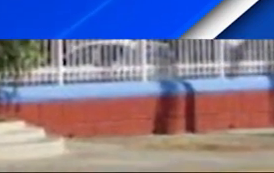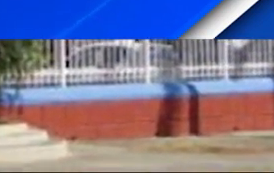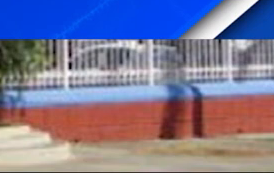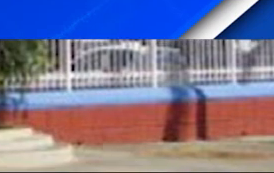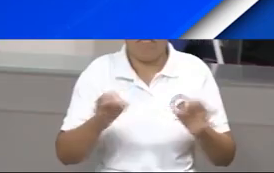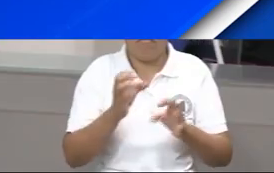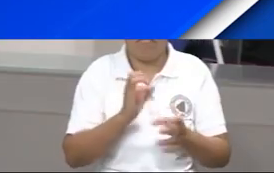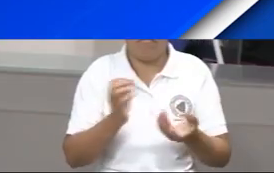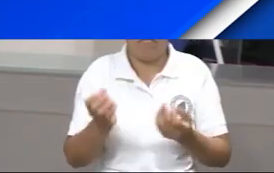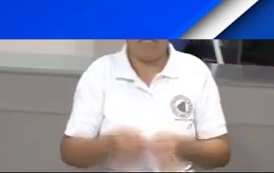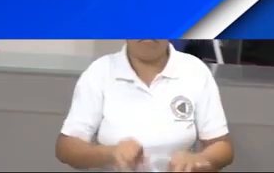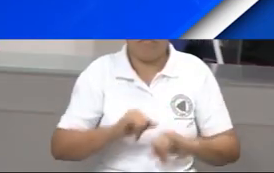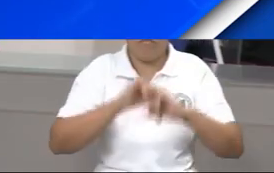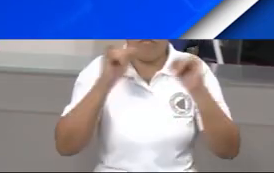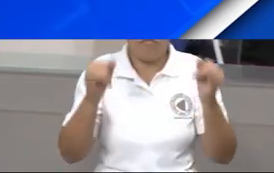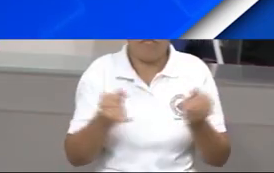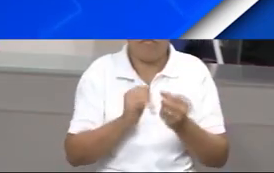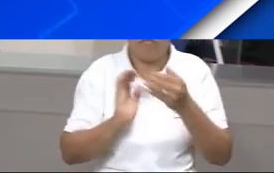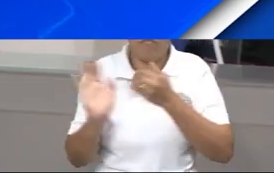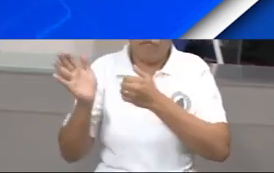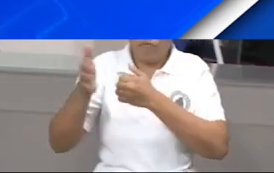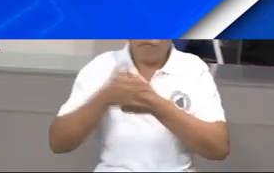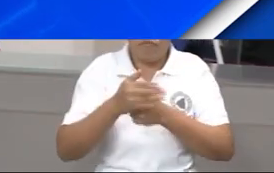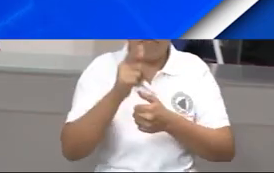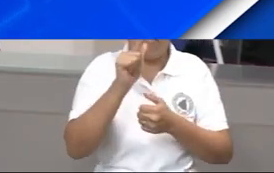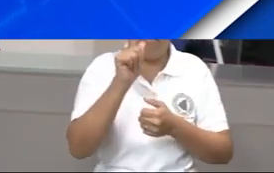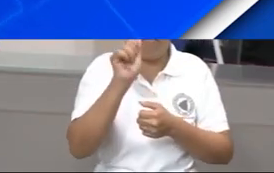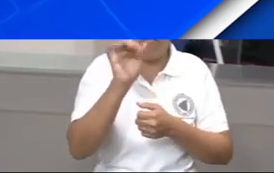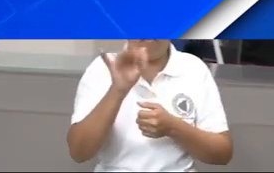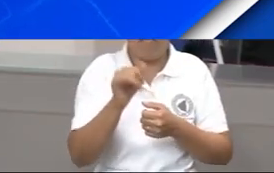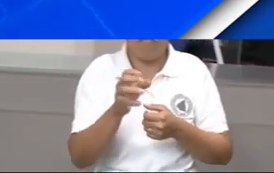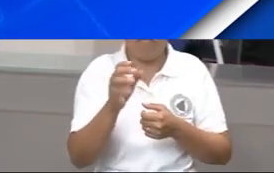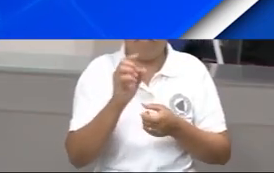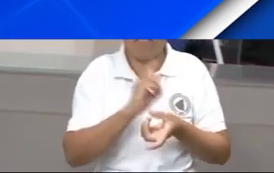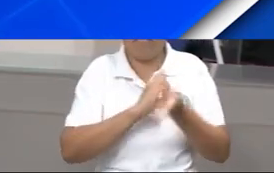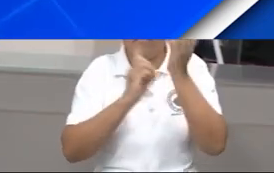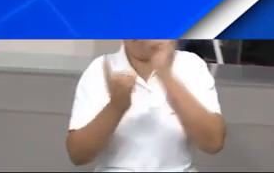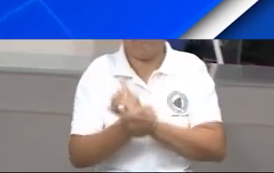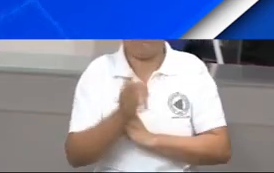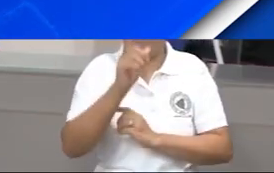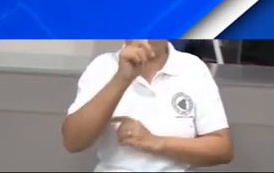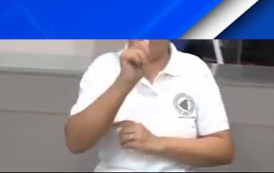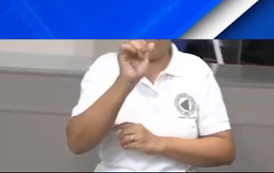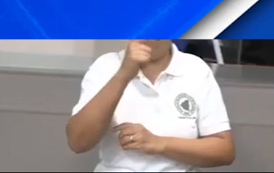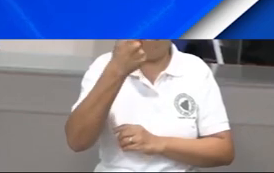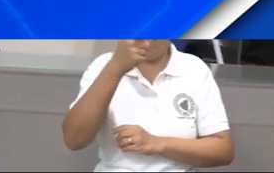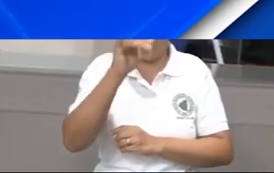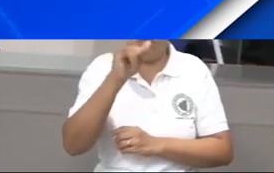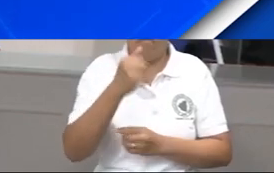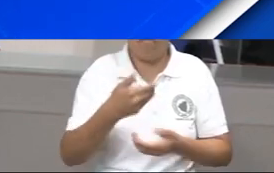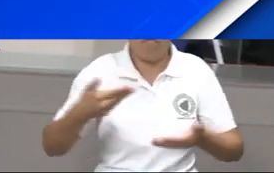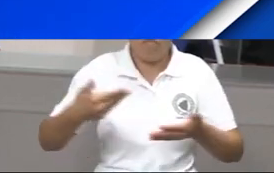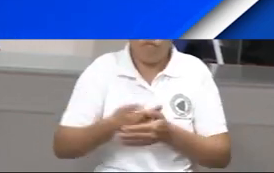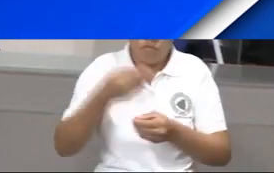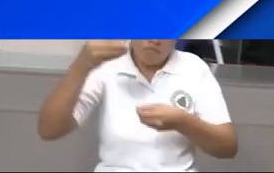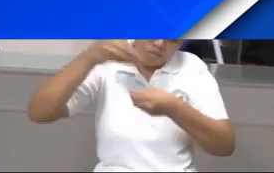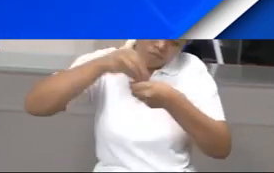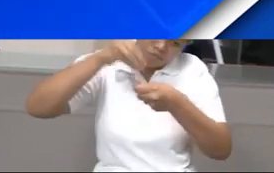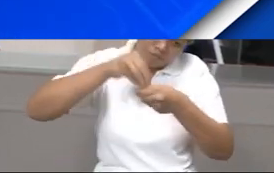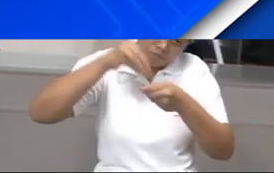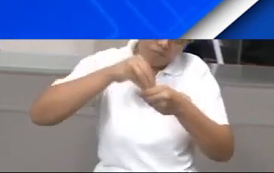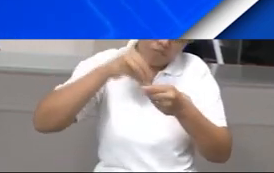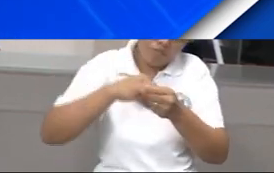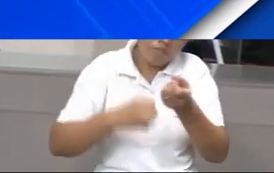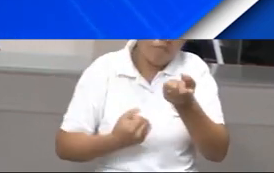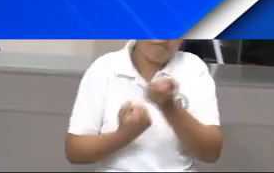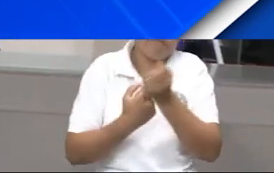aspectos de relevancia mundial como el cierre de la brecha digital, la transformación digital, la disposición de un fondo de financiación de